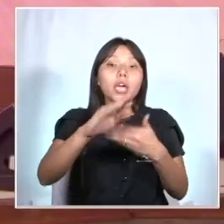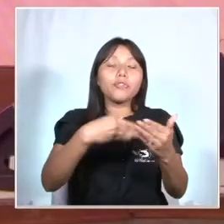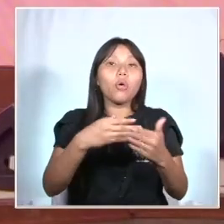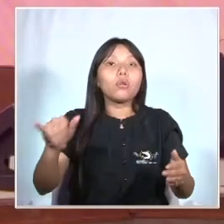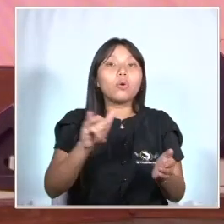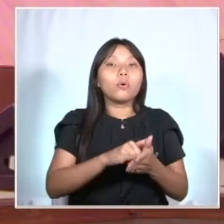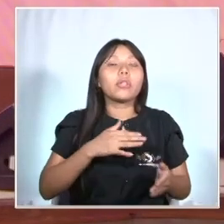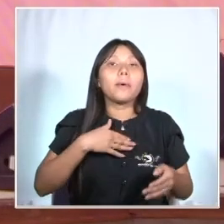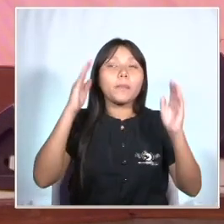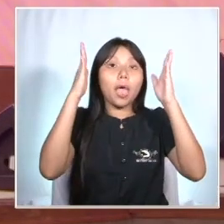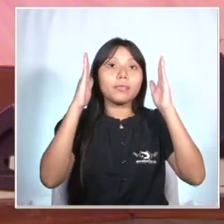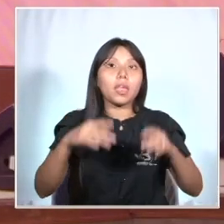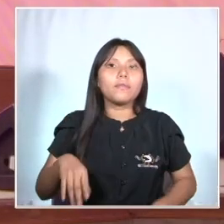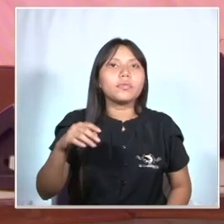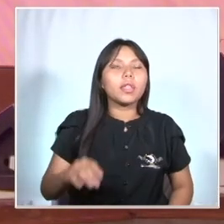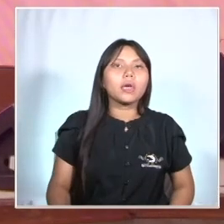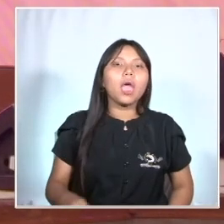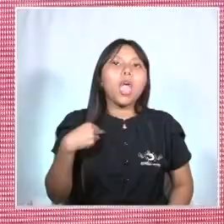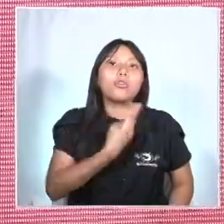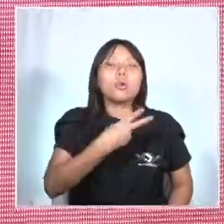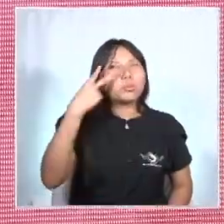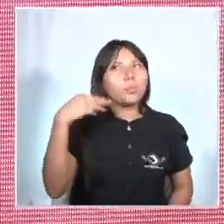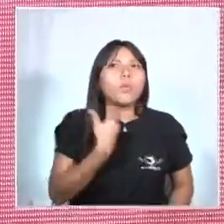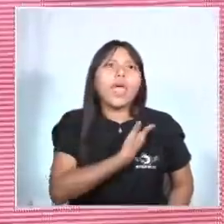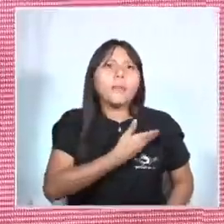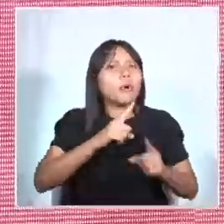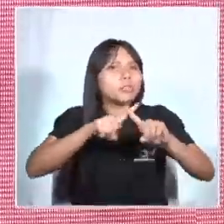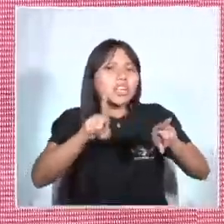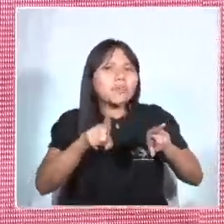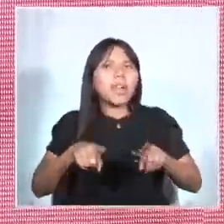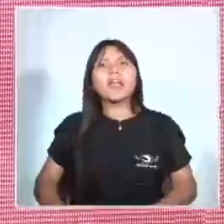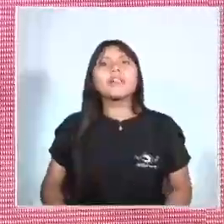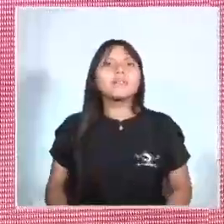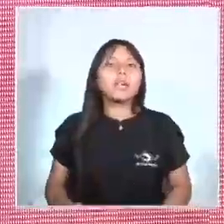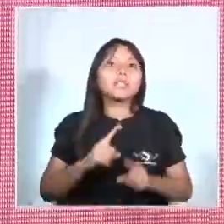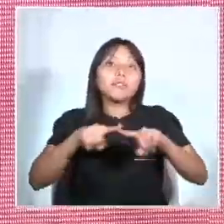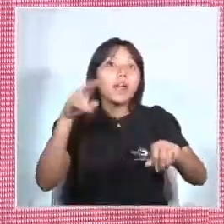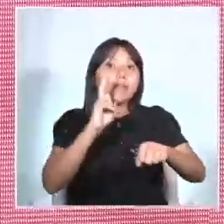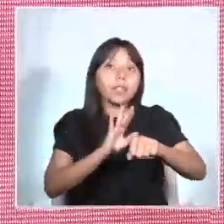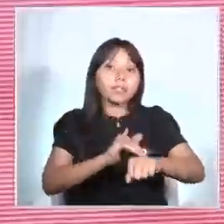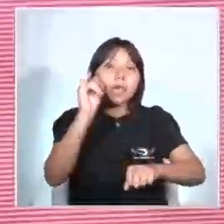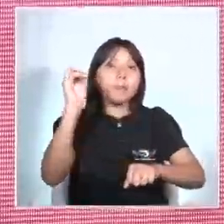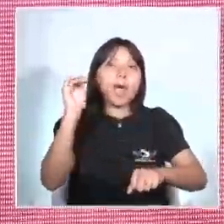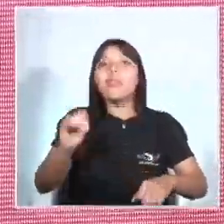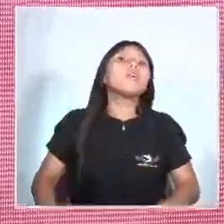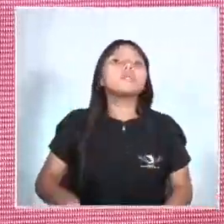están escuchando lucimos diferentes. Tenemos diferentes asignaciones,